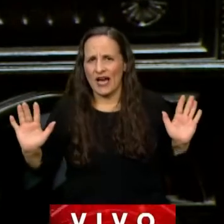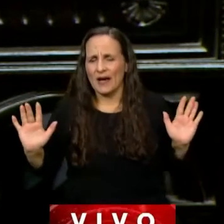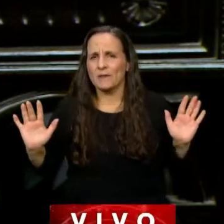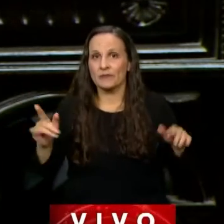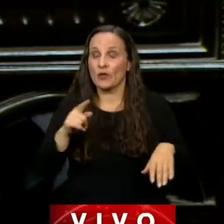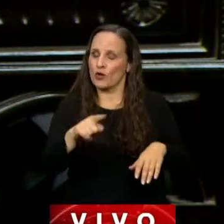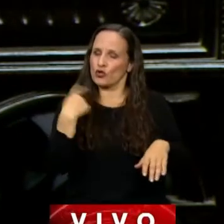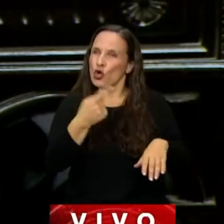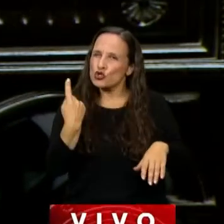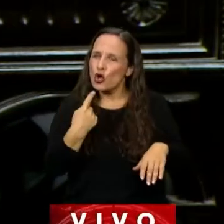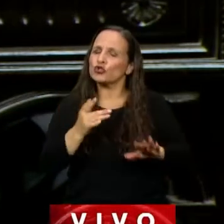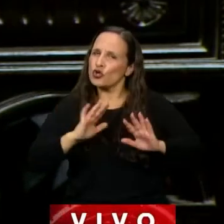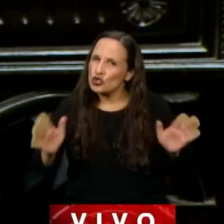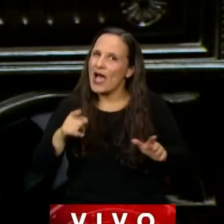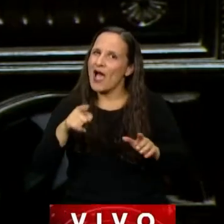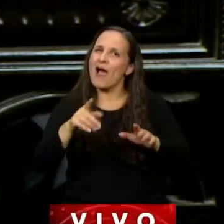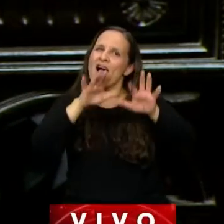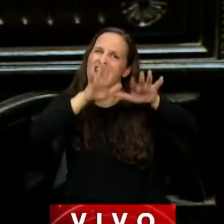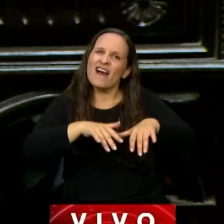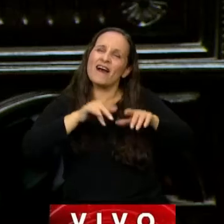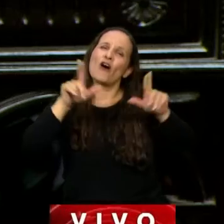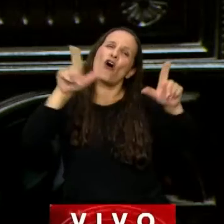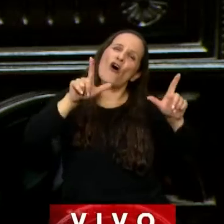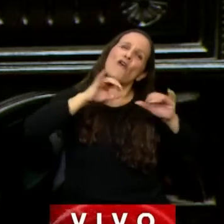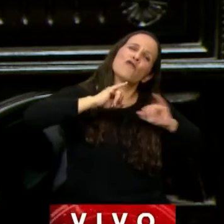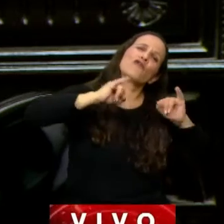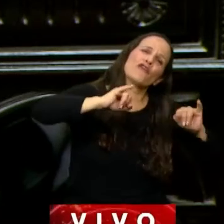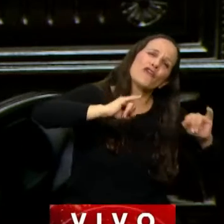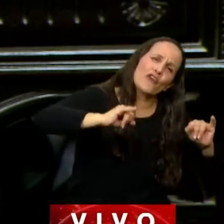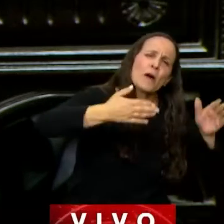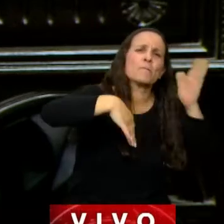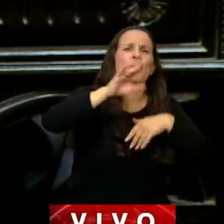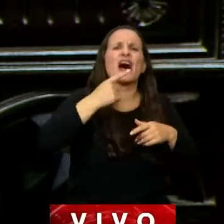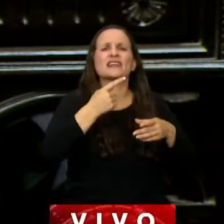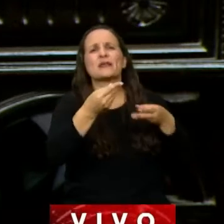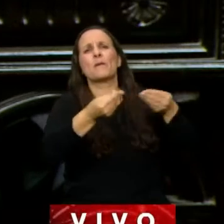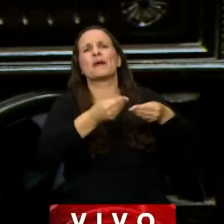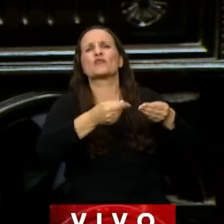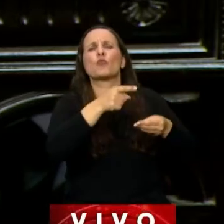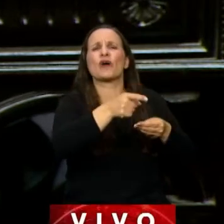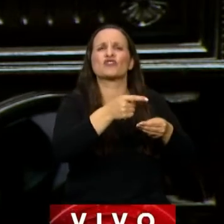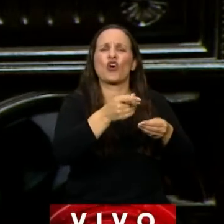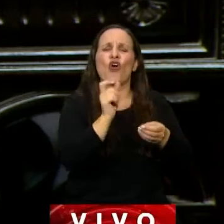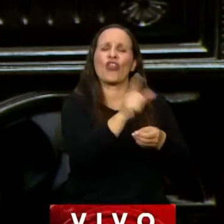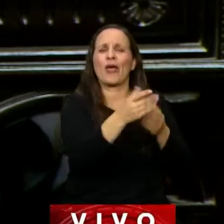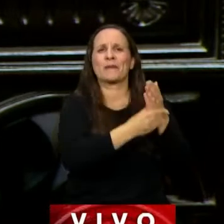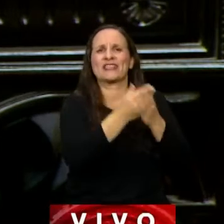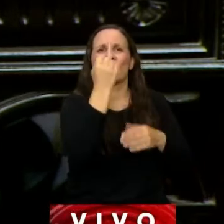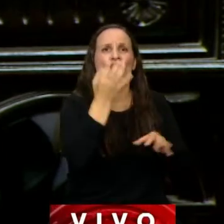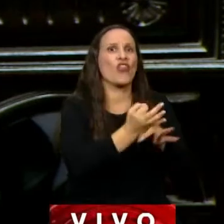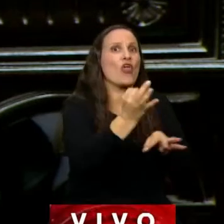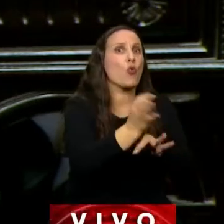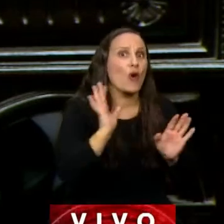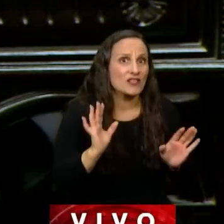Nosotros hemos visto algunos informes periodísticos que se han centrado en el presupuesto del Ministerio de Educación, pero ello es solo